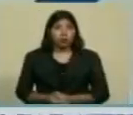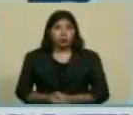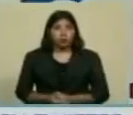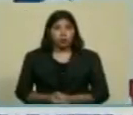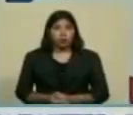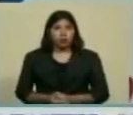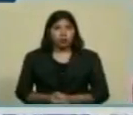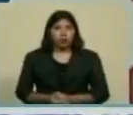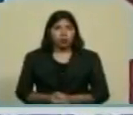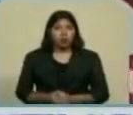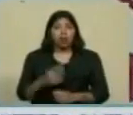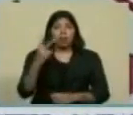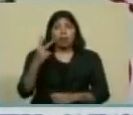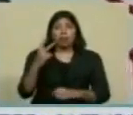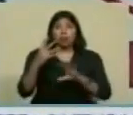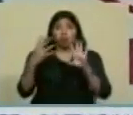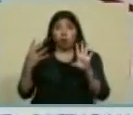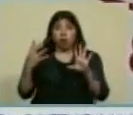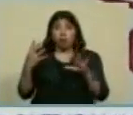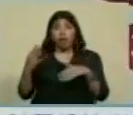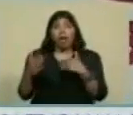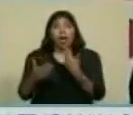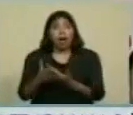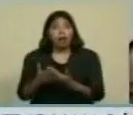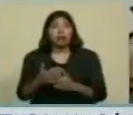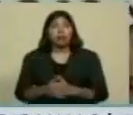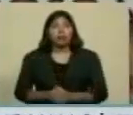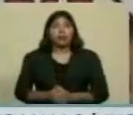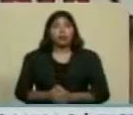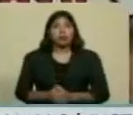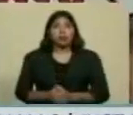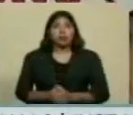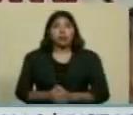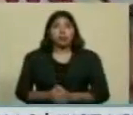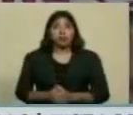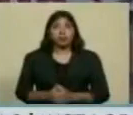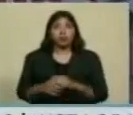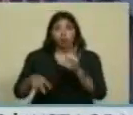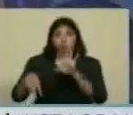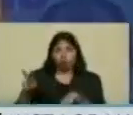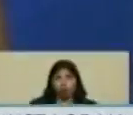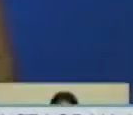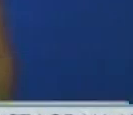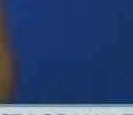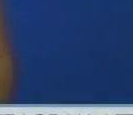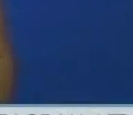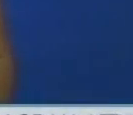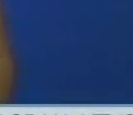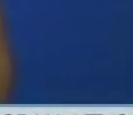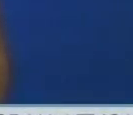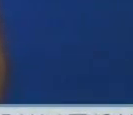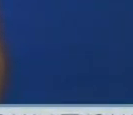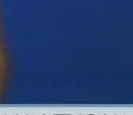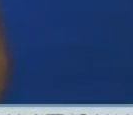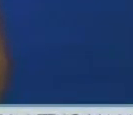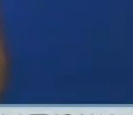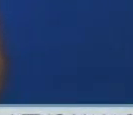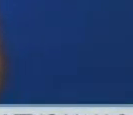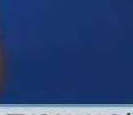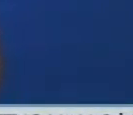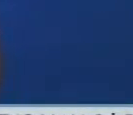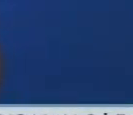a cabo del 29 de noviembre al 2 de diciembre y que además contará con la participación activa de China, Rusia,